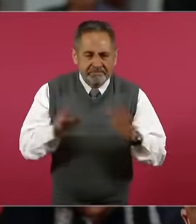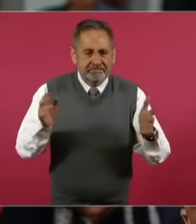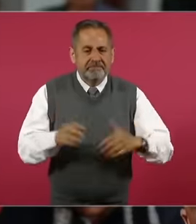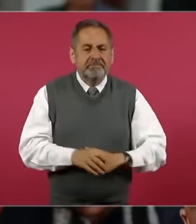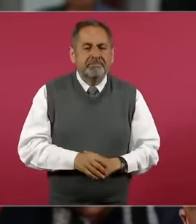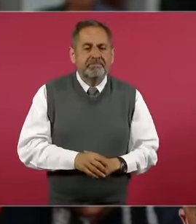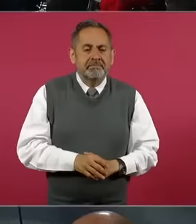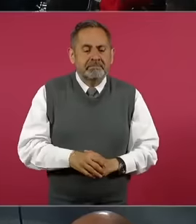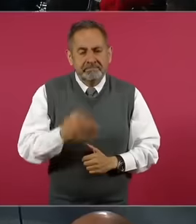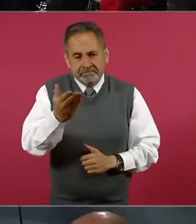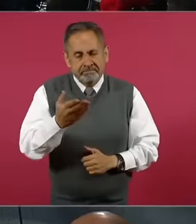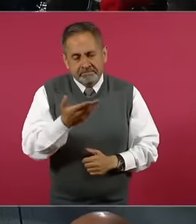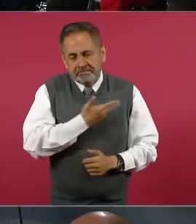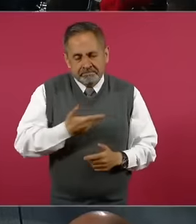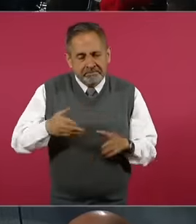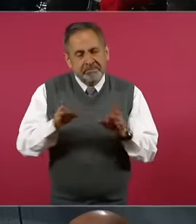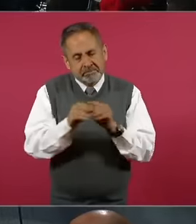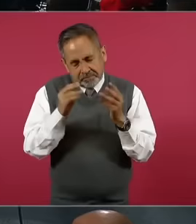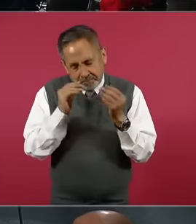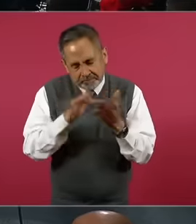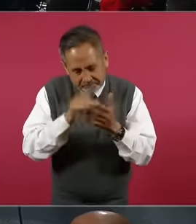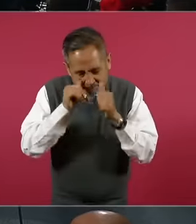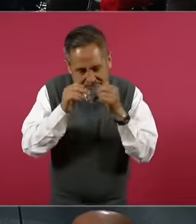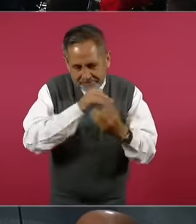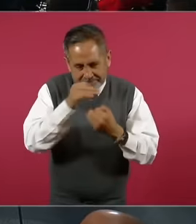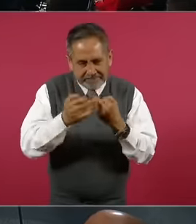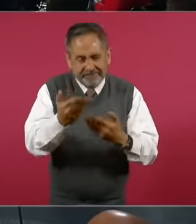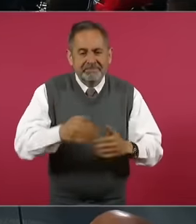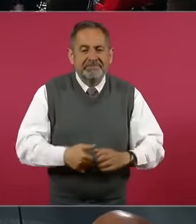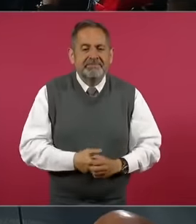judicial, presidente. Y pues muchas gracias por todo.